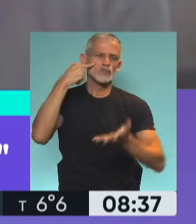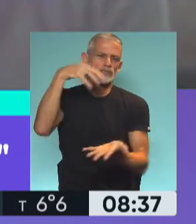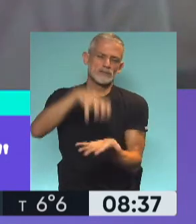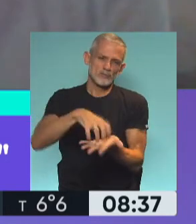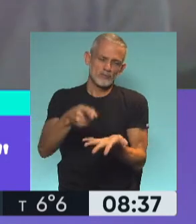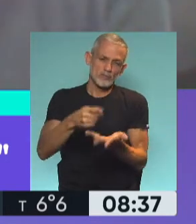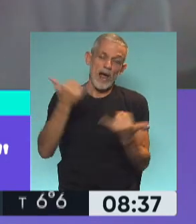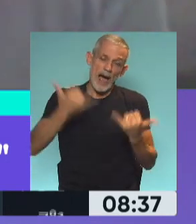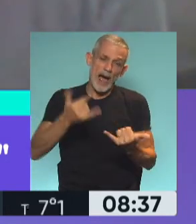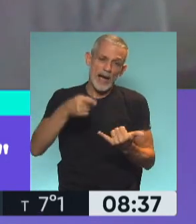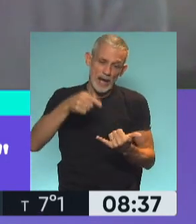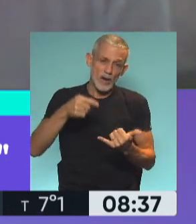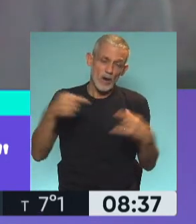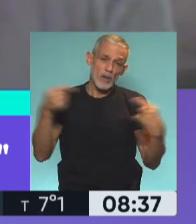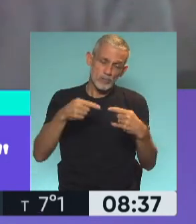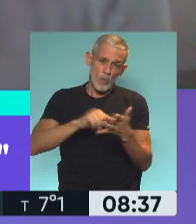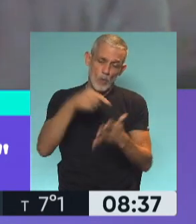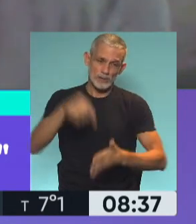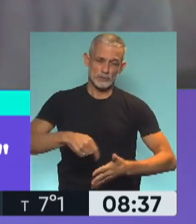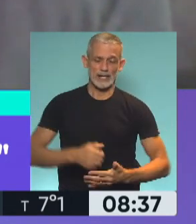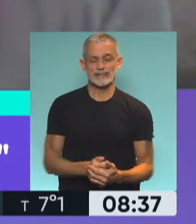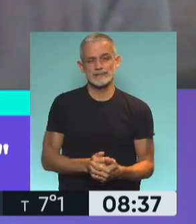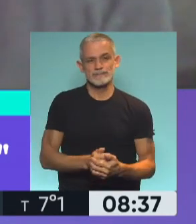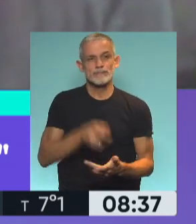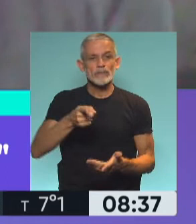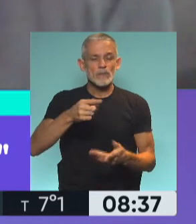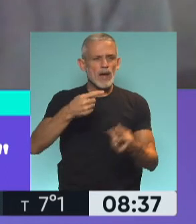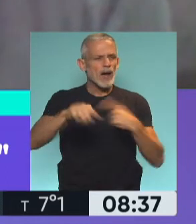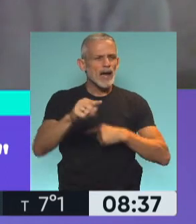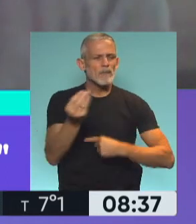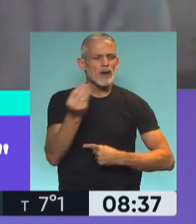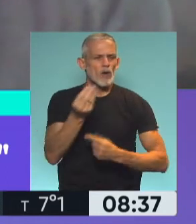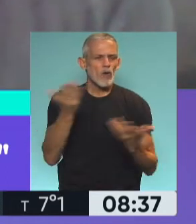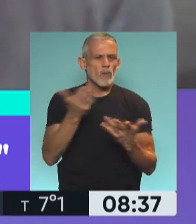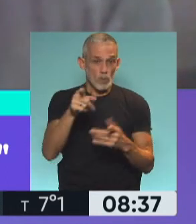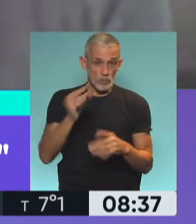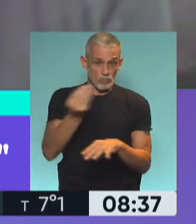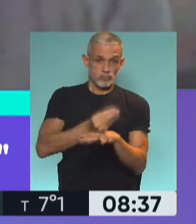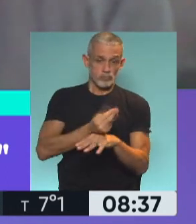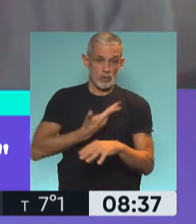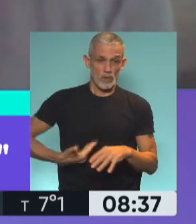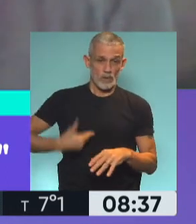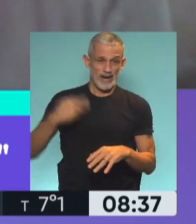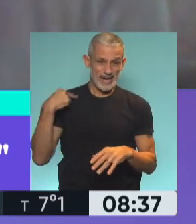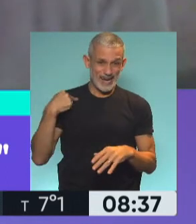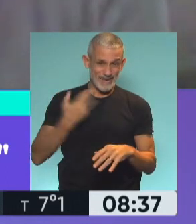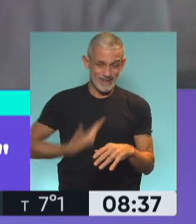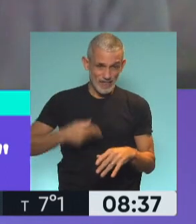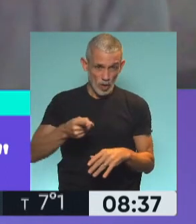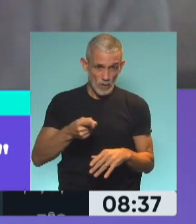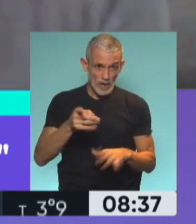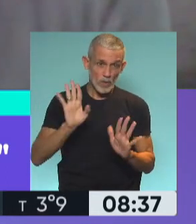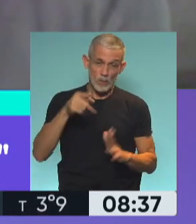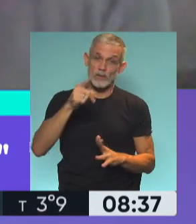que lamentablemente padece la oposición en la ciudad de Buenos Aires. A ver, y para revertir eso, ¿piensa candidatearse como jefe de gobierno porteño? La última vez que lo vimos y que